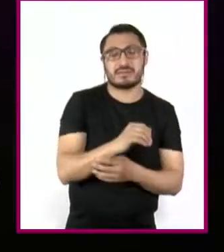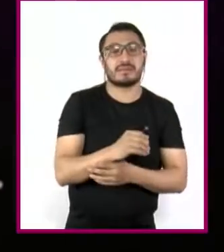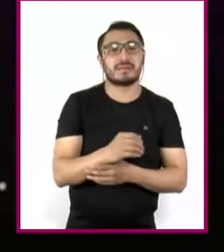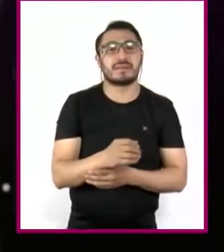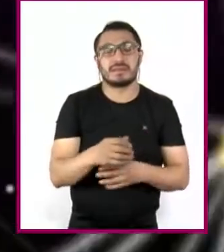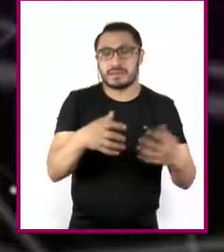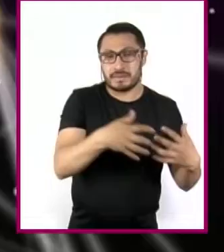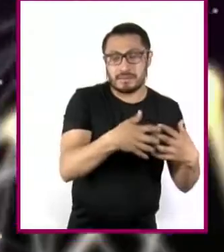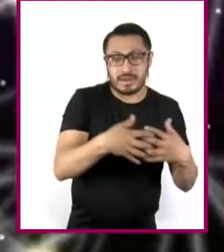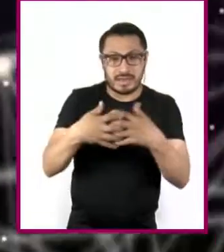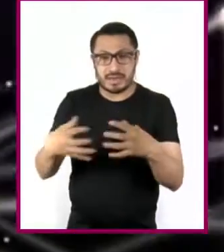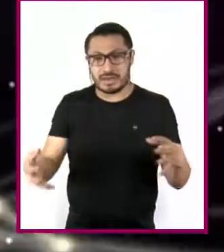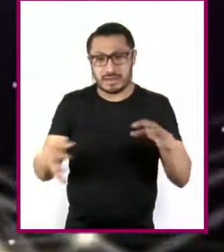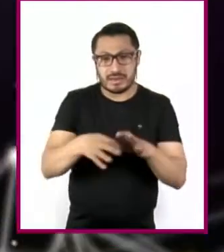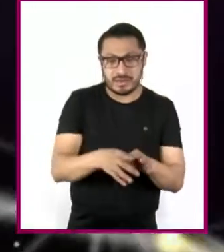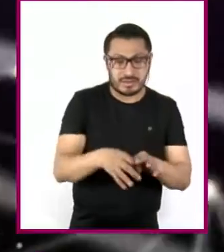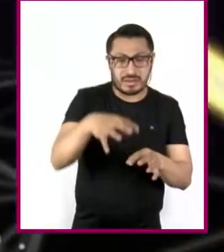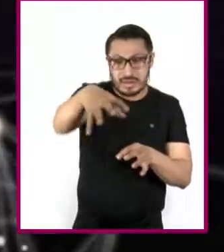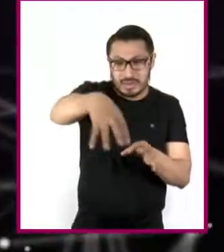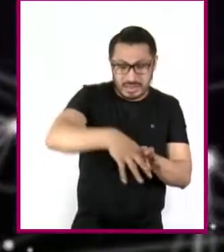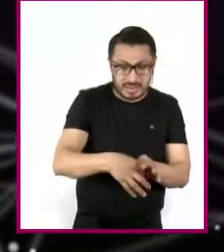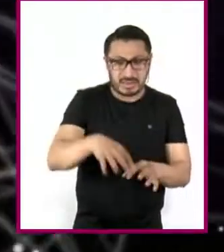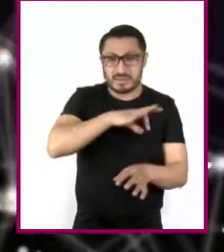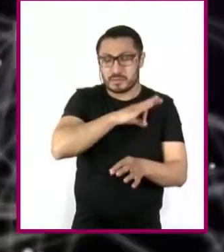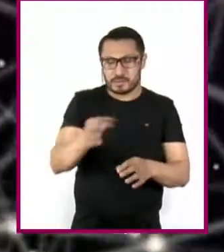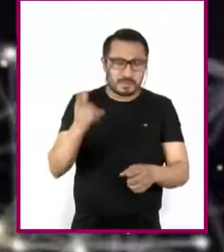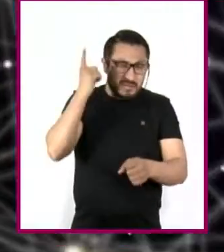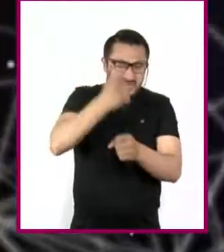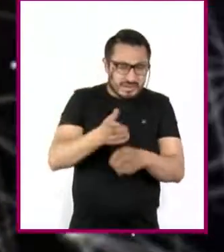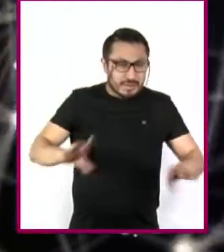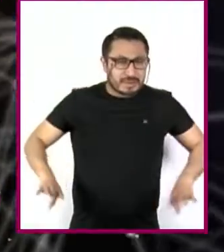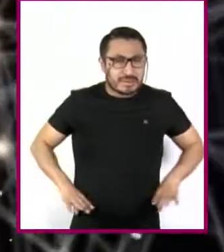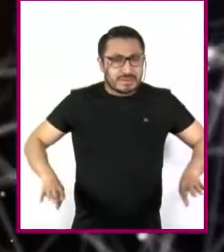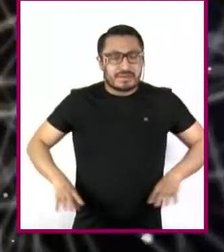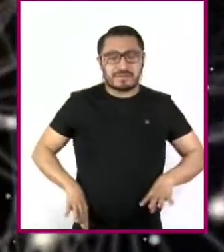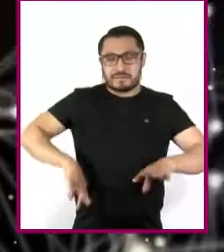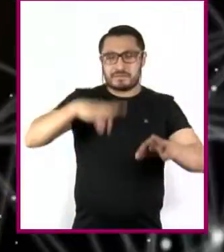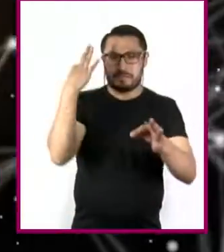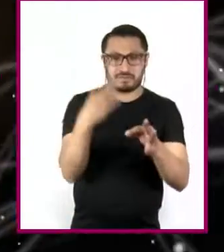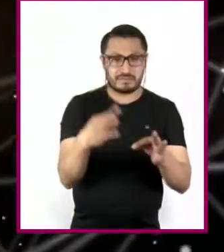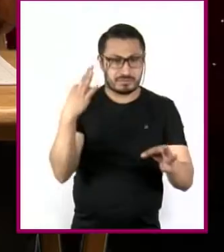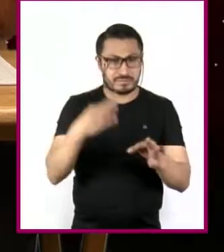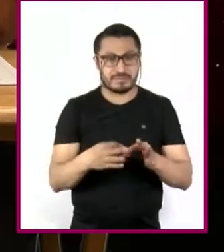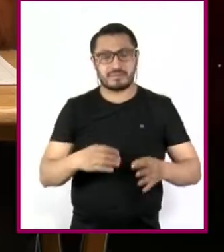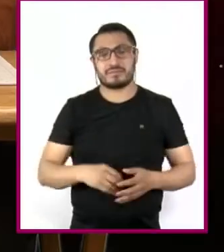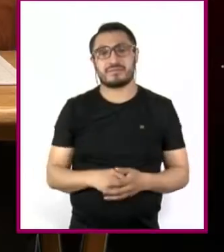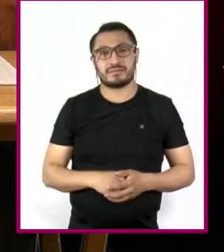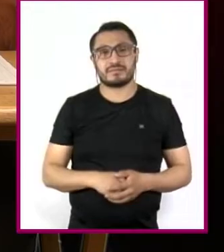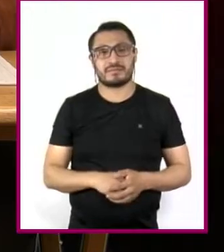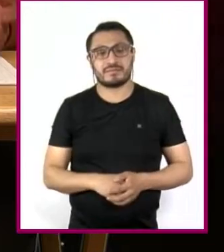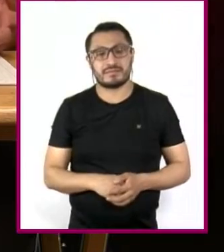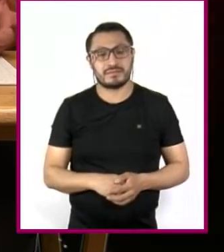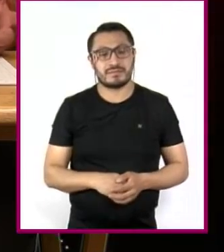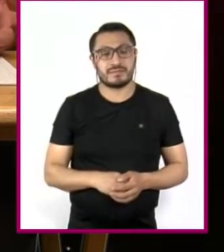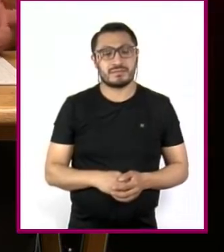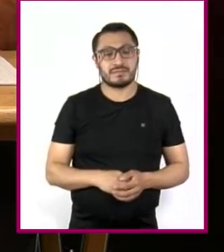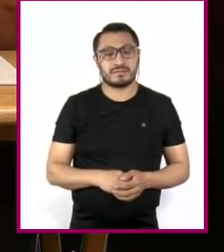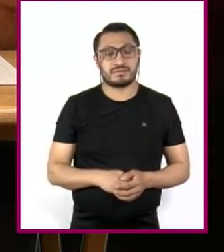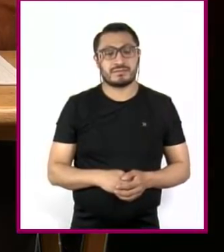y un acelerador tándem, se puede caracterizar de forma muy precisa a un isótopo. Muy bien,